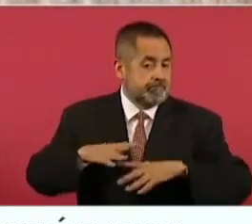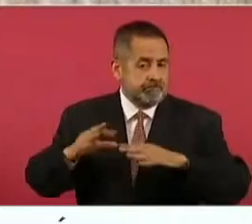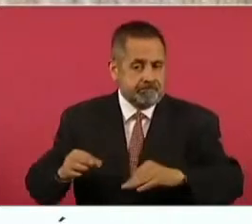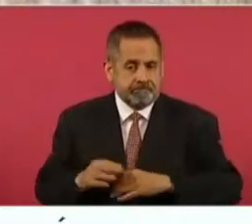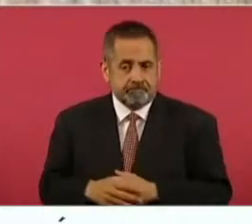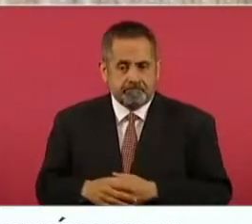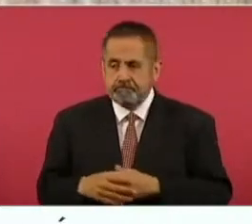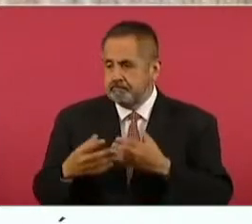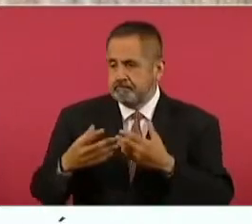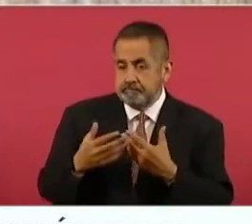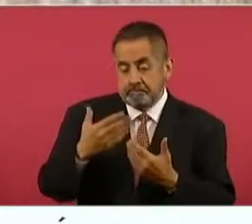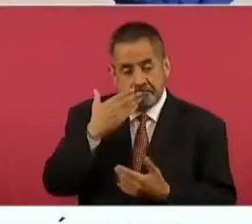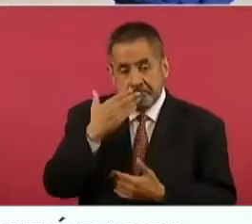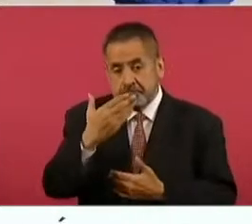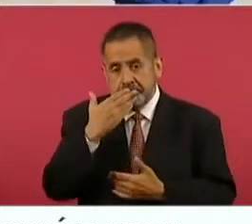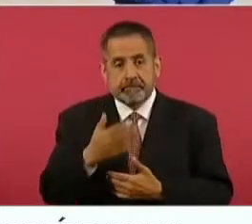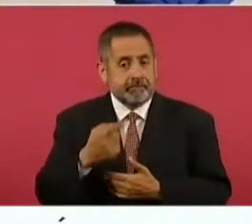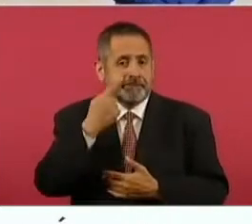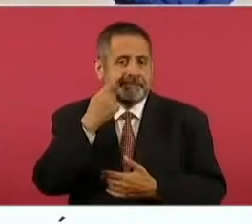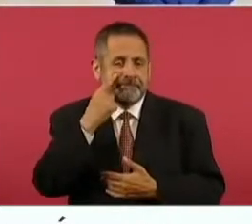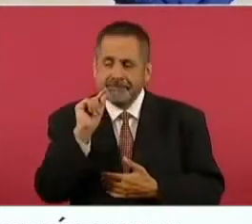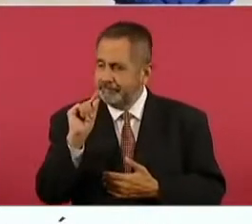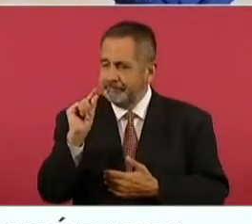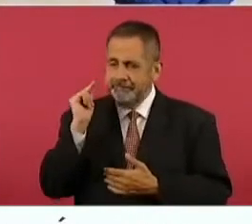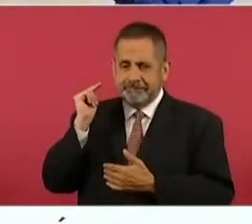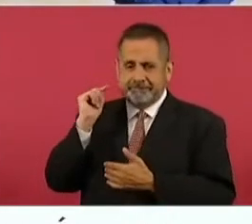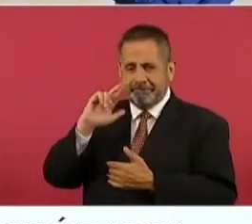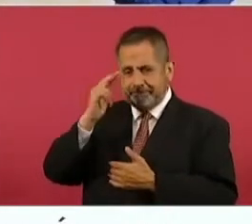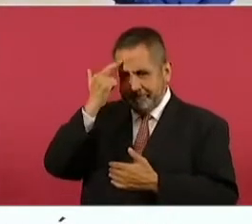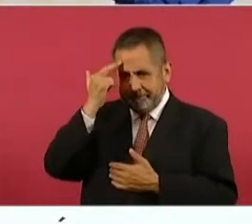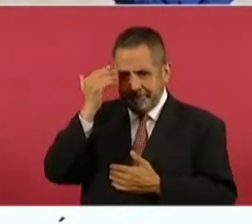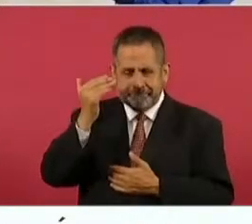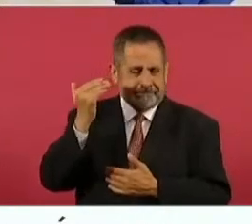Debemos de recordar que hace poco